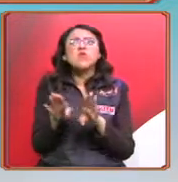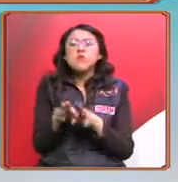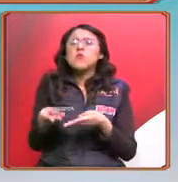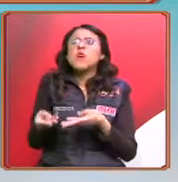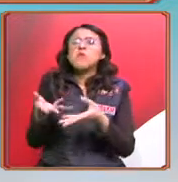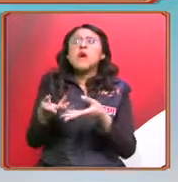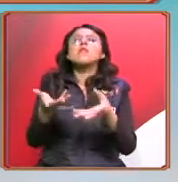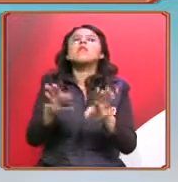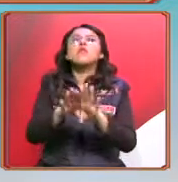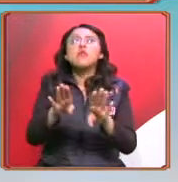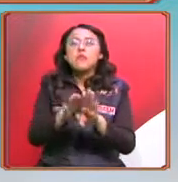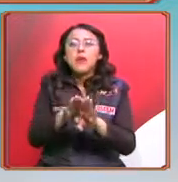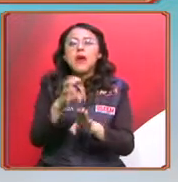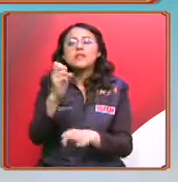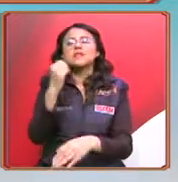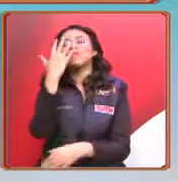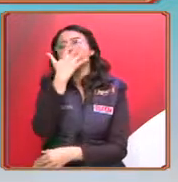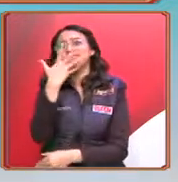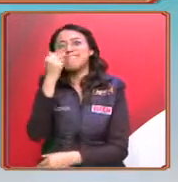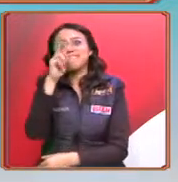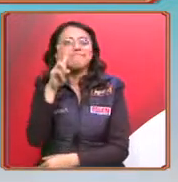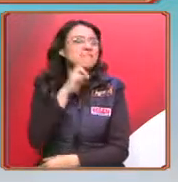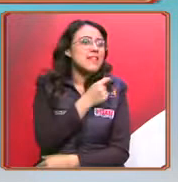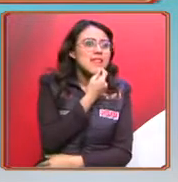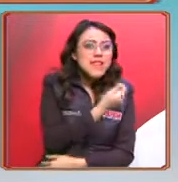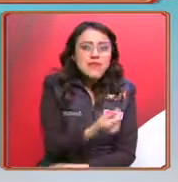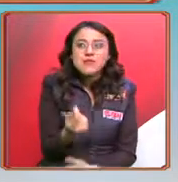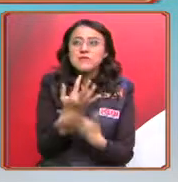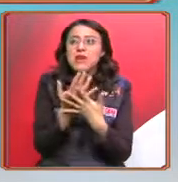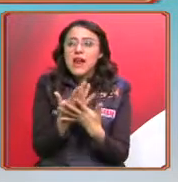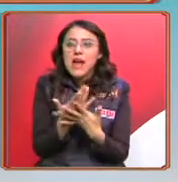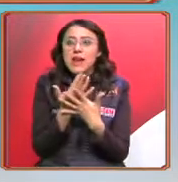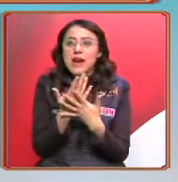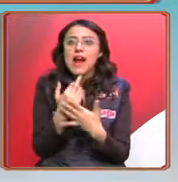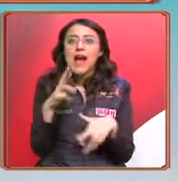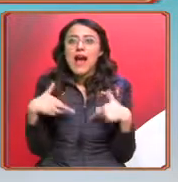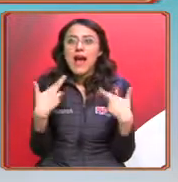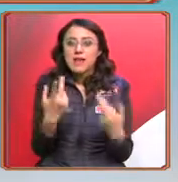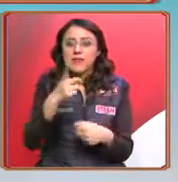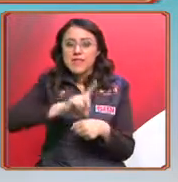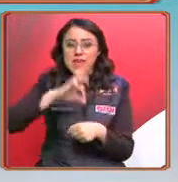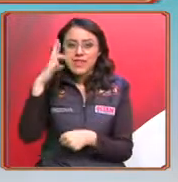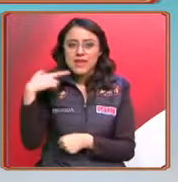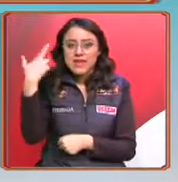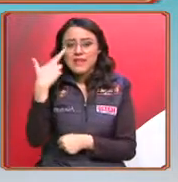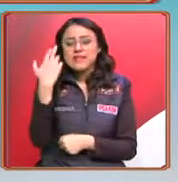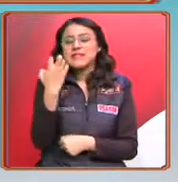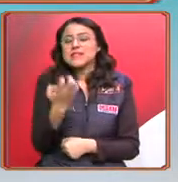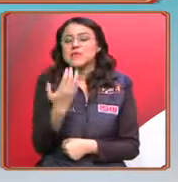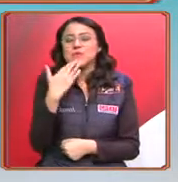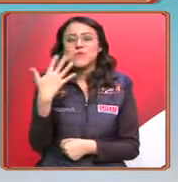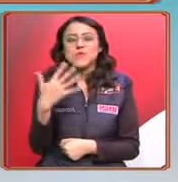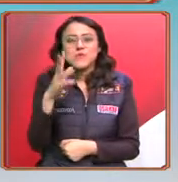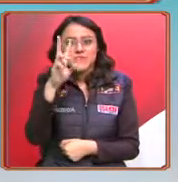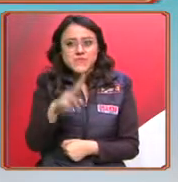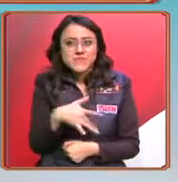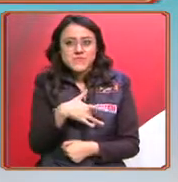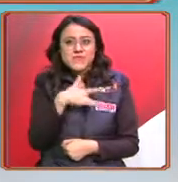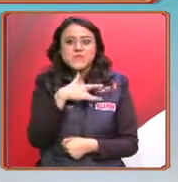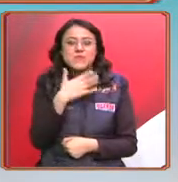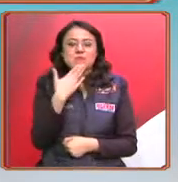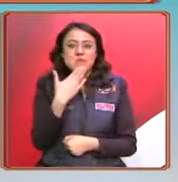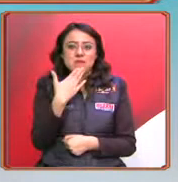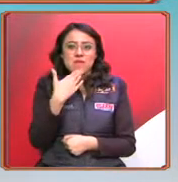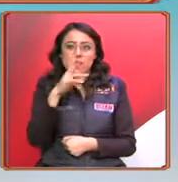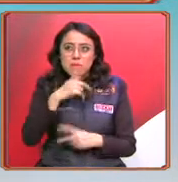reparten. Y es algo increíble ver a los niños esperando este regalo de Día de Reyes. Es algo que creo que enriquece mucho,